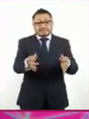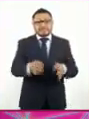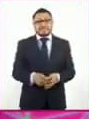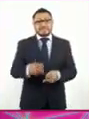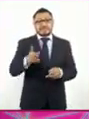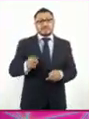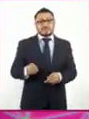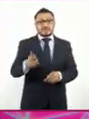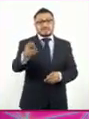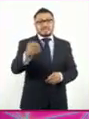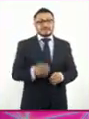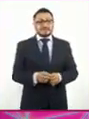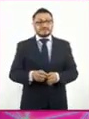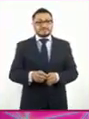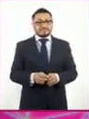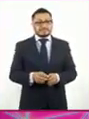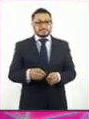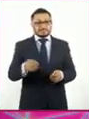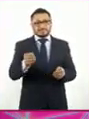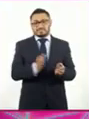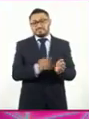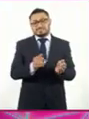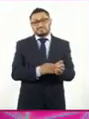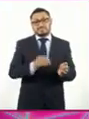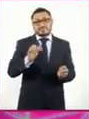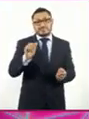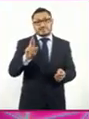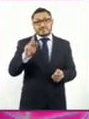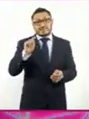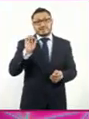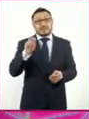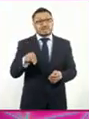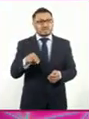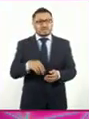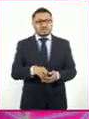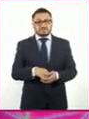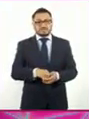tijeras, trozos de cartón o cartoncillo,